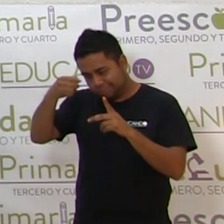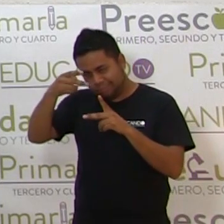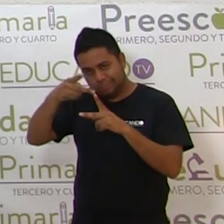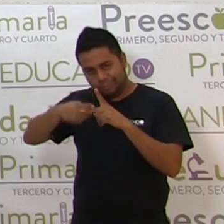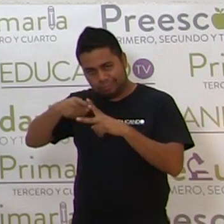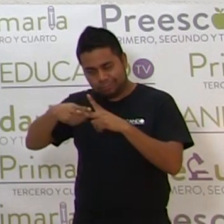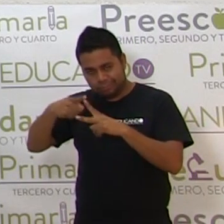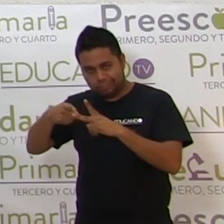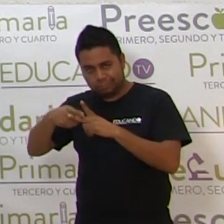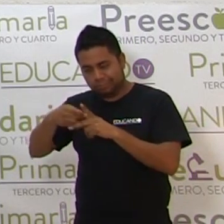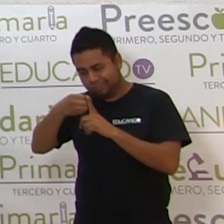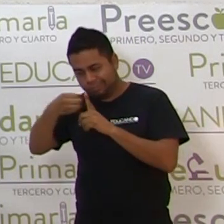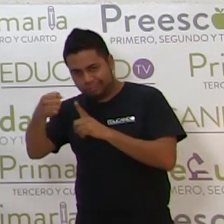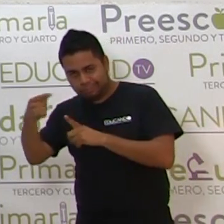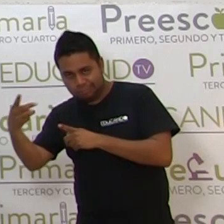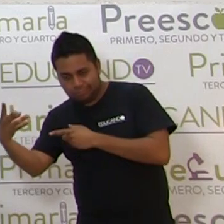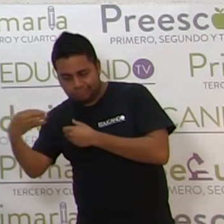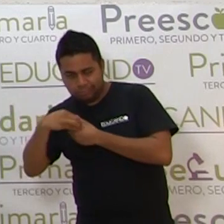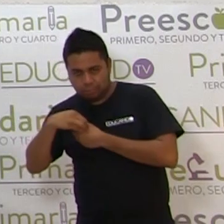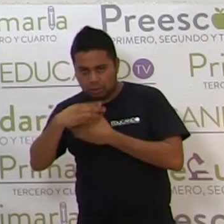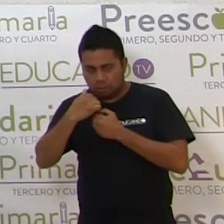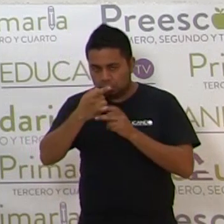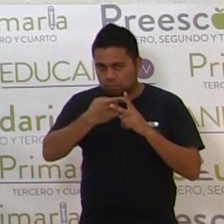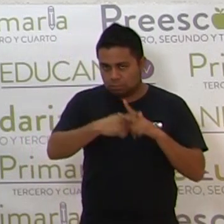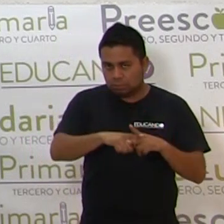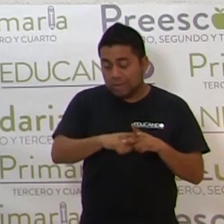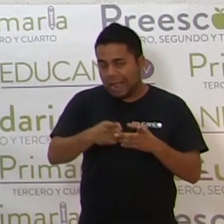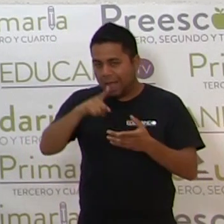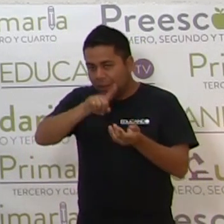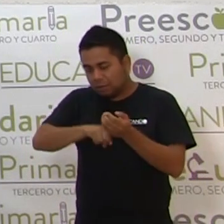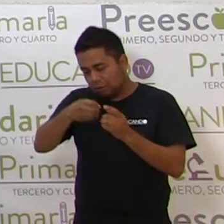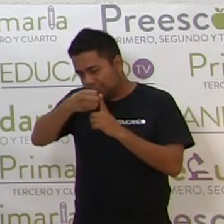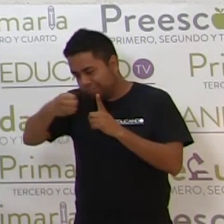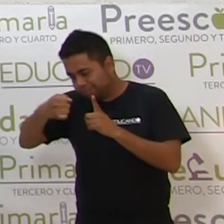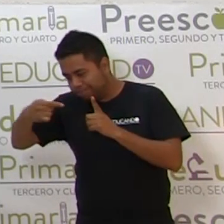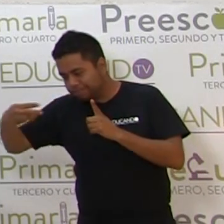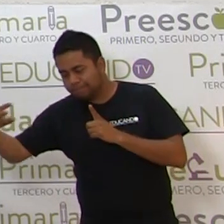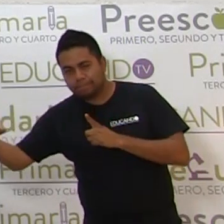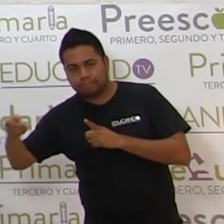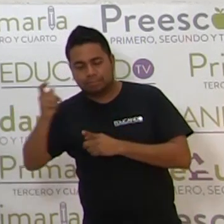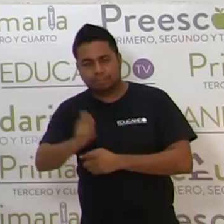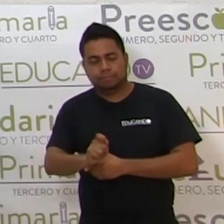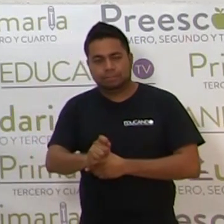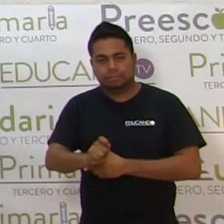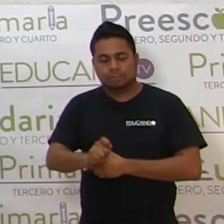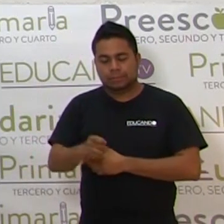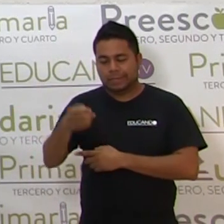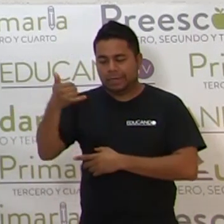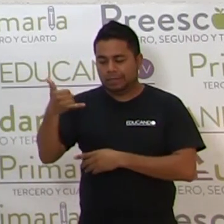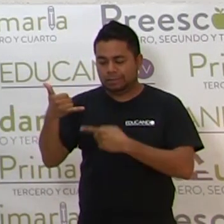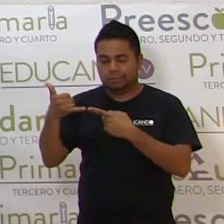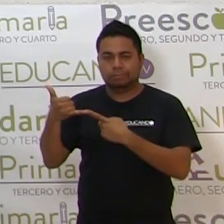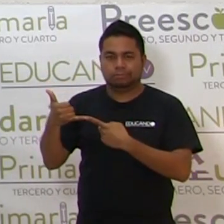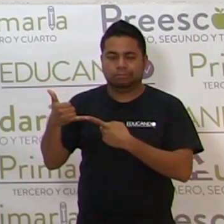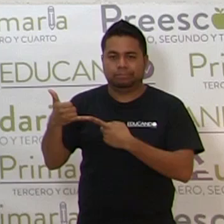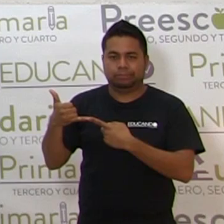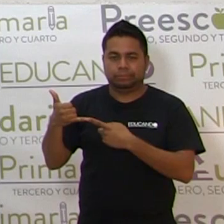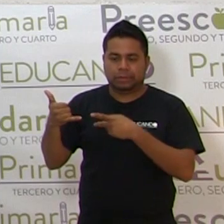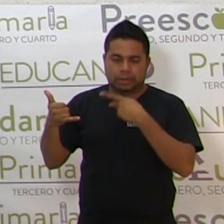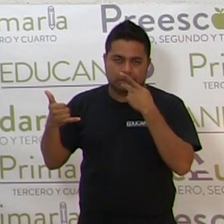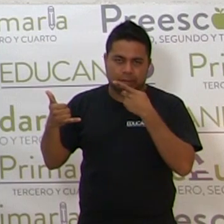sílabas, no al inicio, dentro del conteo de sílabas, la Y va a respetarse